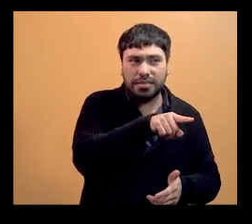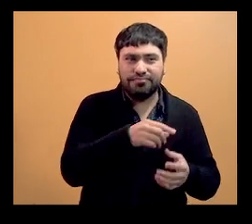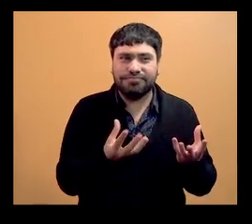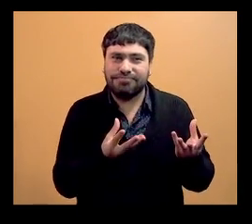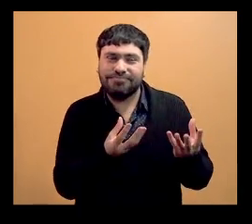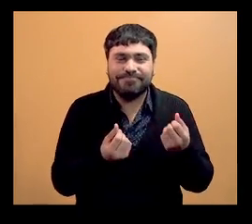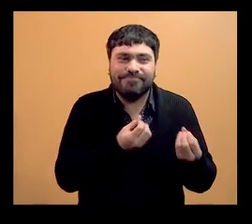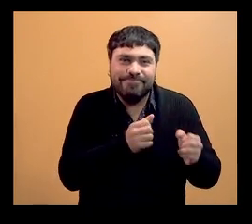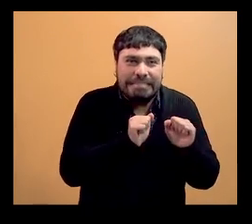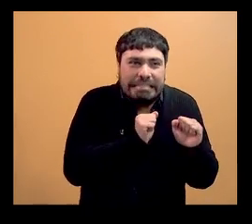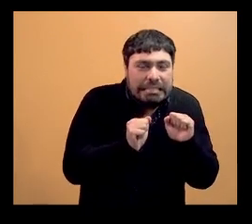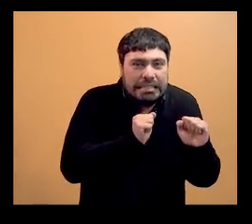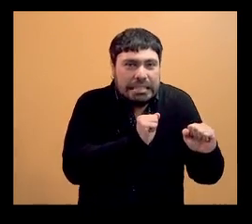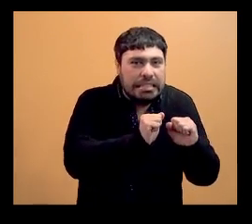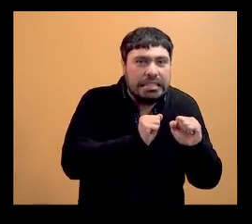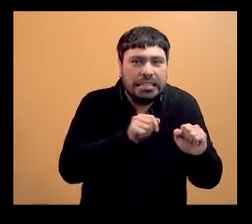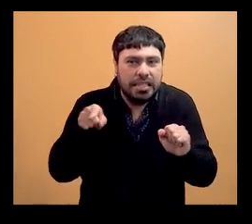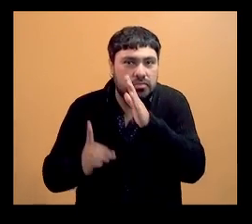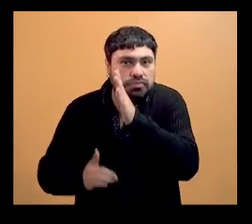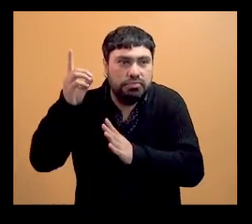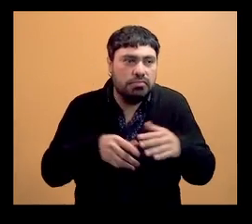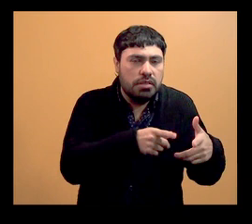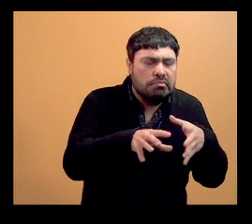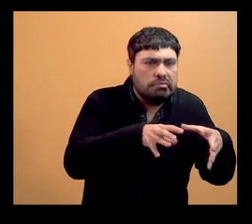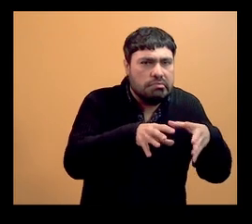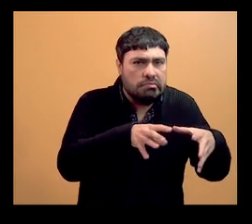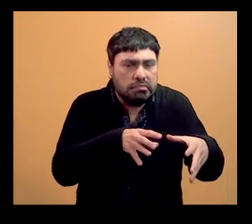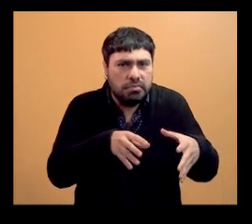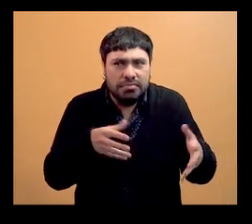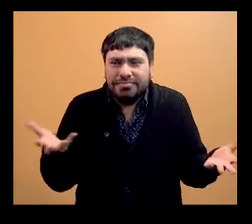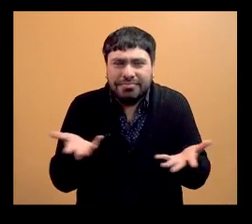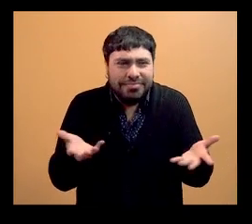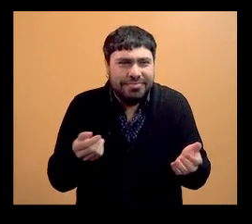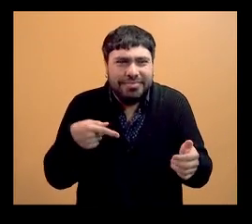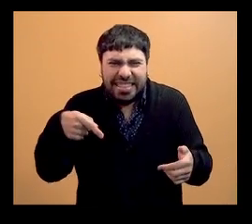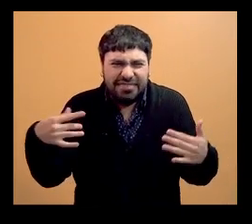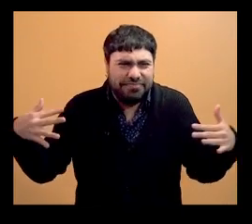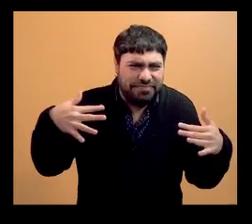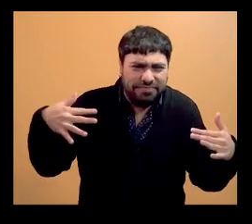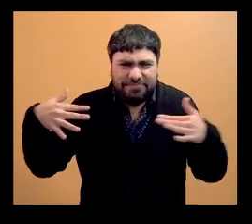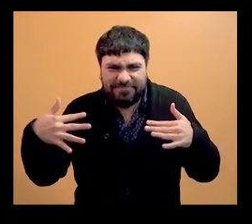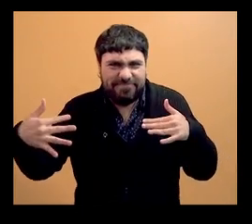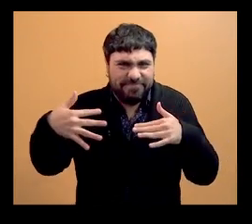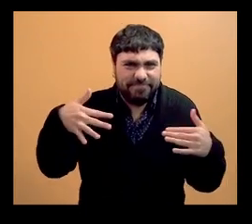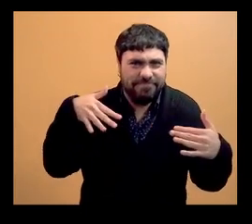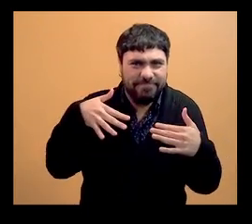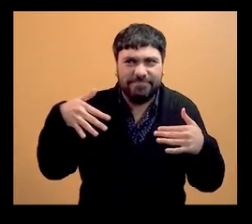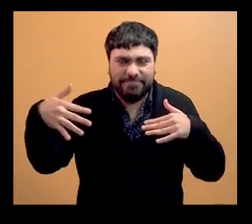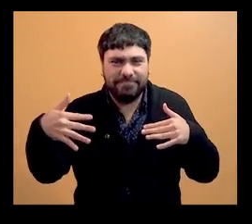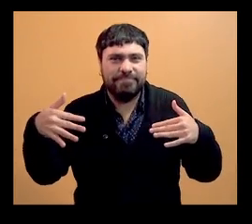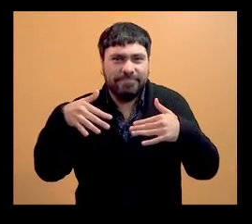porque lo estoy escuchando yo, pero cualquiera de ustedes lo puede buscar en YouTube y en realidad es un simple beep repetitivo, nada más que eso, es un